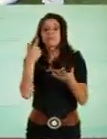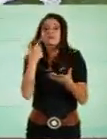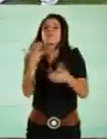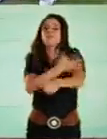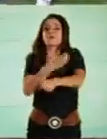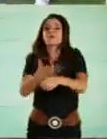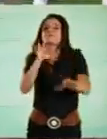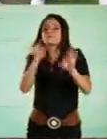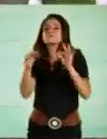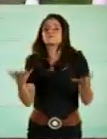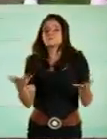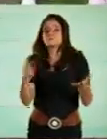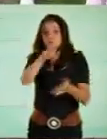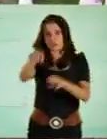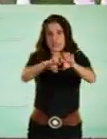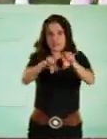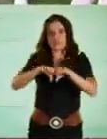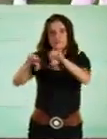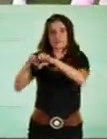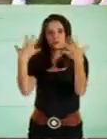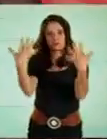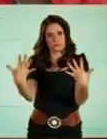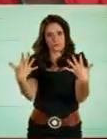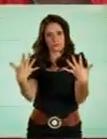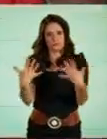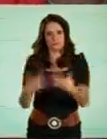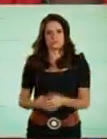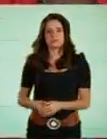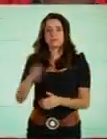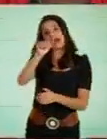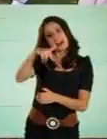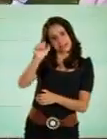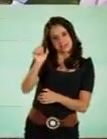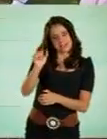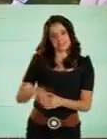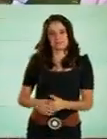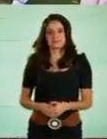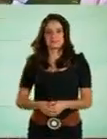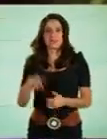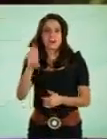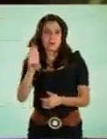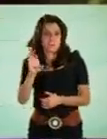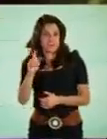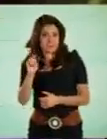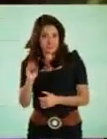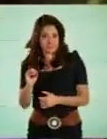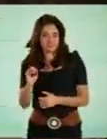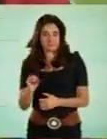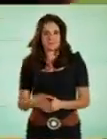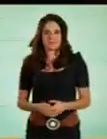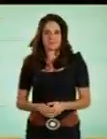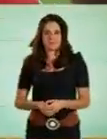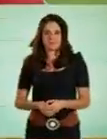Pues vamos, escojan a sus compañeros y hagan equipos de cinco. Ana. Beto.